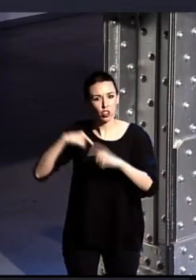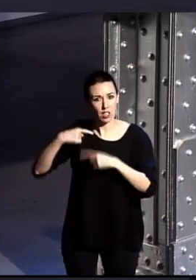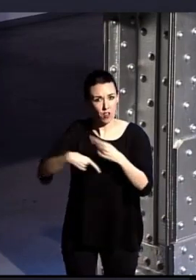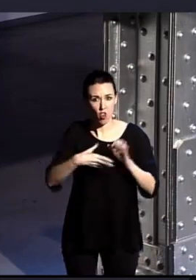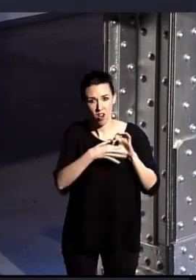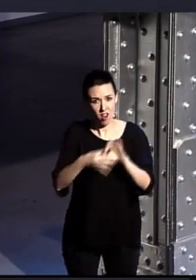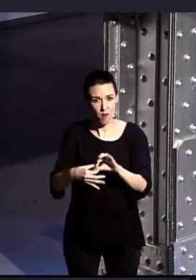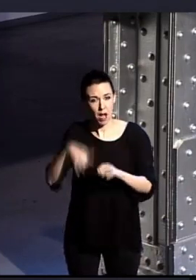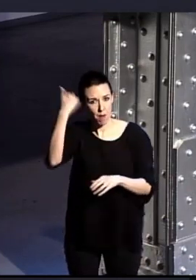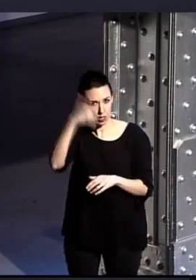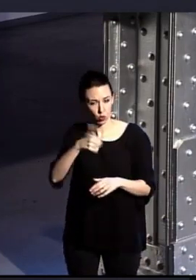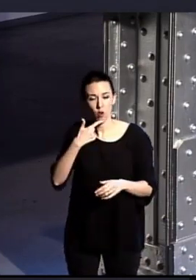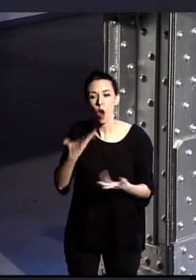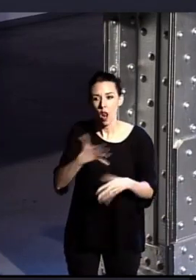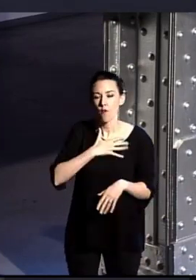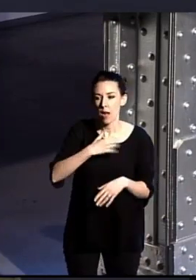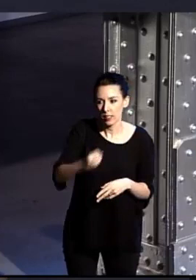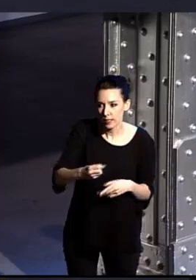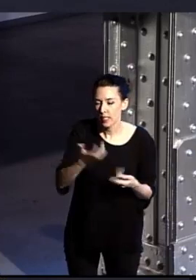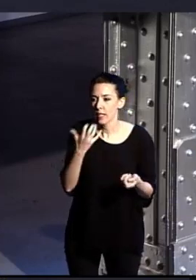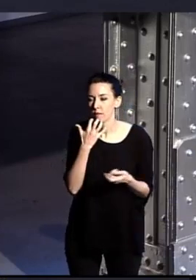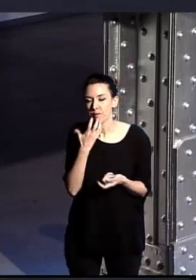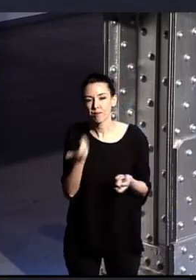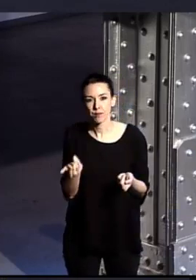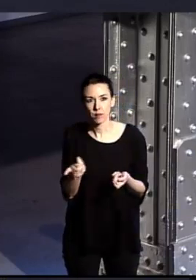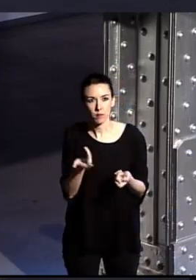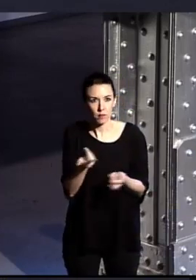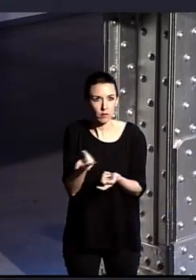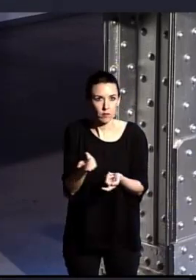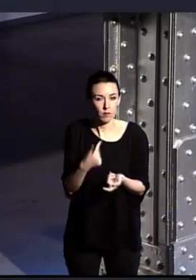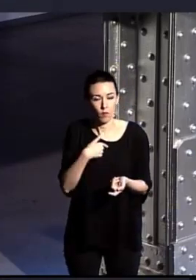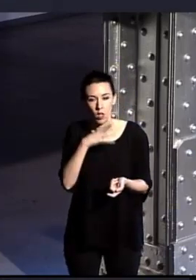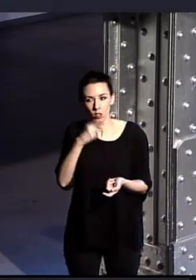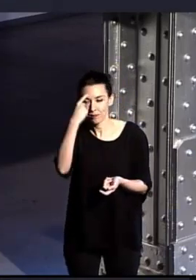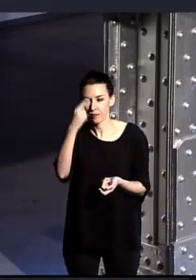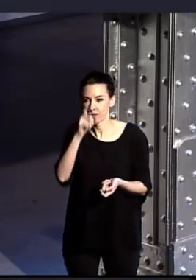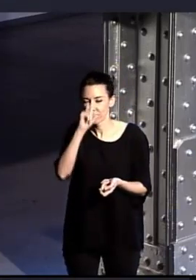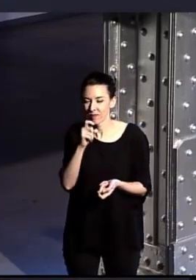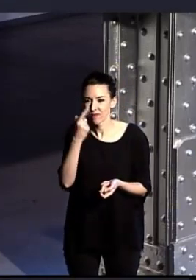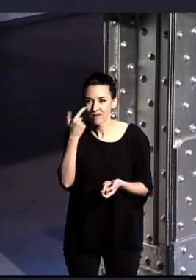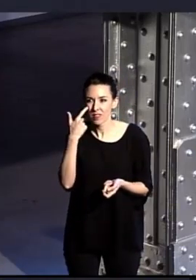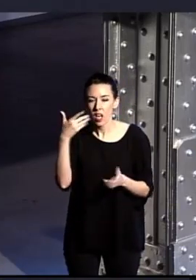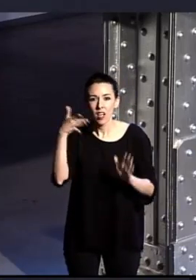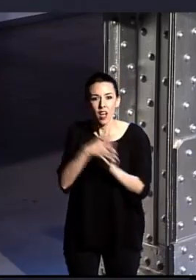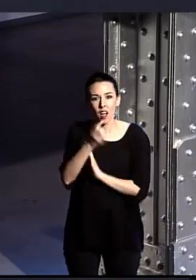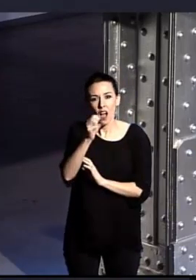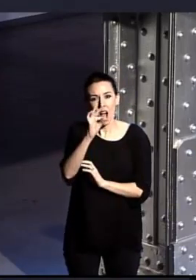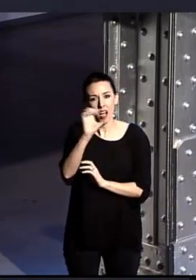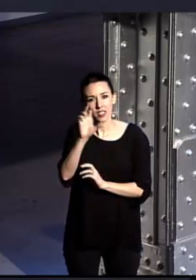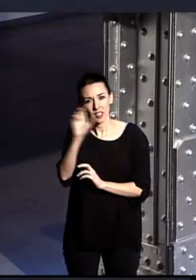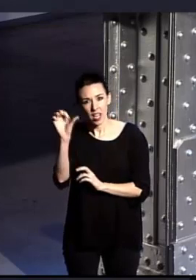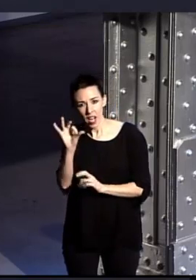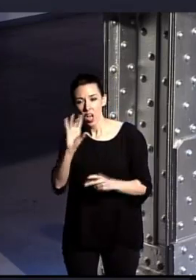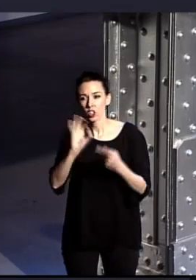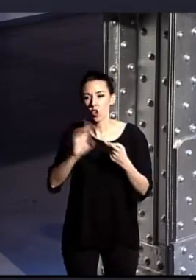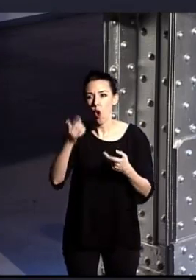tradicionalmente vinculados a la masculinidad, la valentía. Pues yo ahora tengo en mente las descripciones de áteras, ¿no? o de